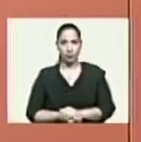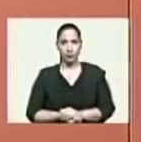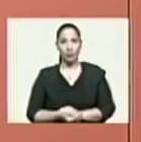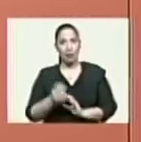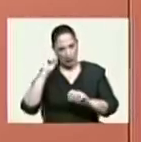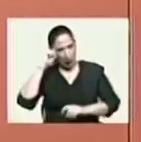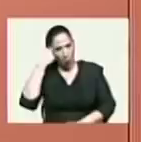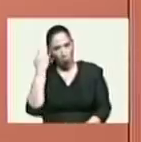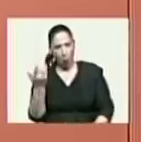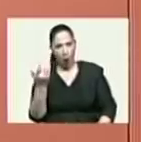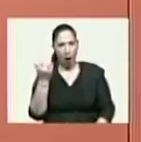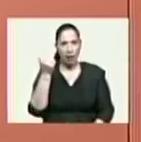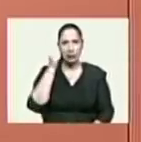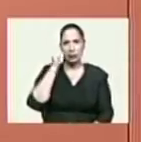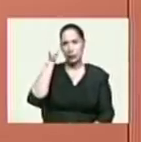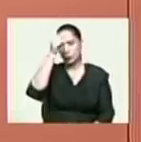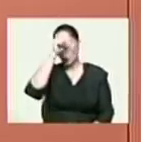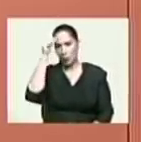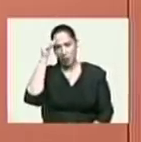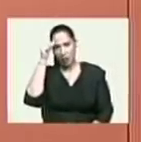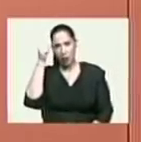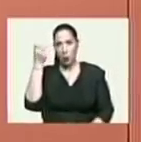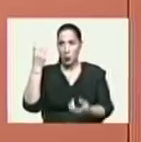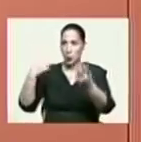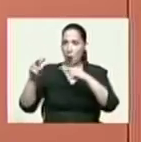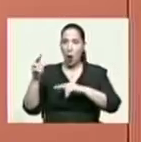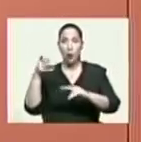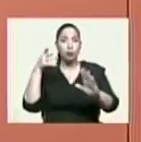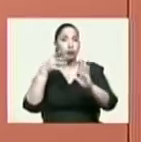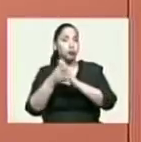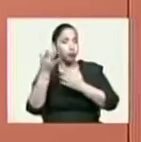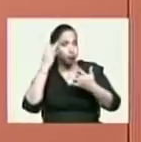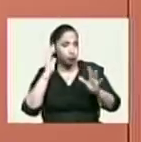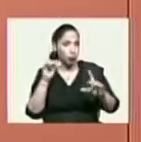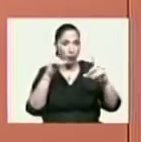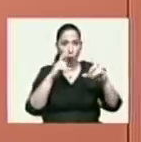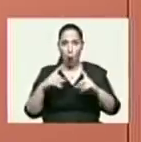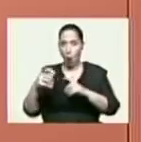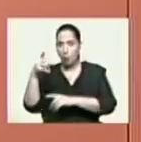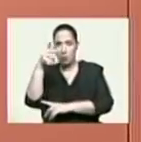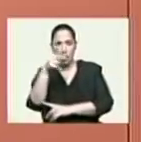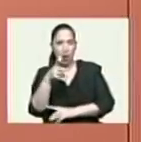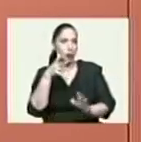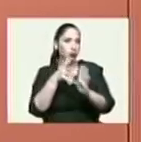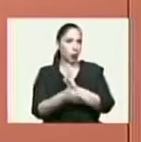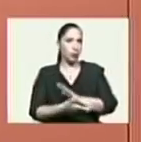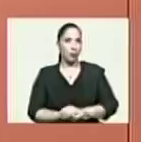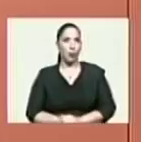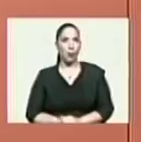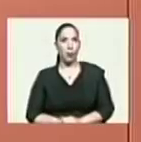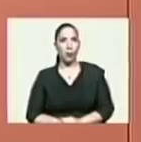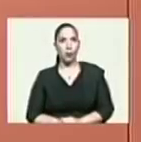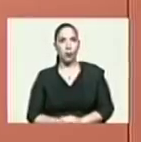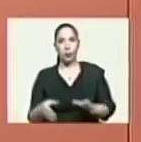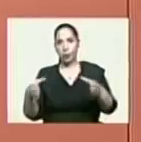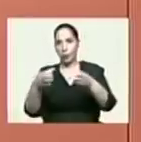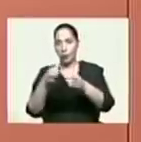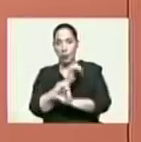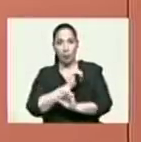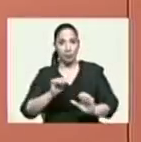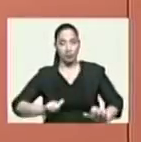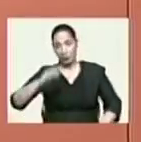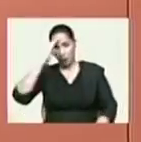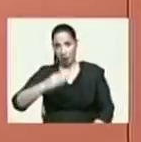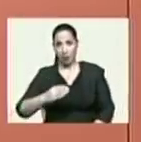a mostrar puros fake news de supuestas fotografías y supuestos videos de equipamiento militar